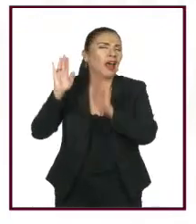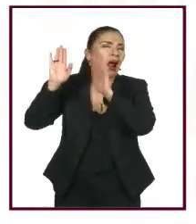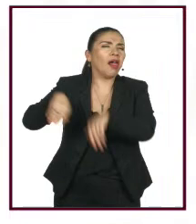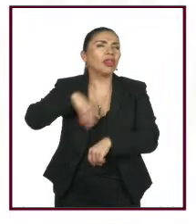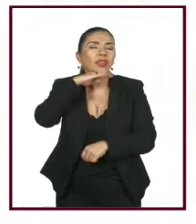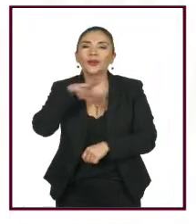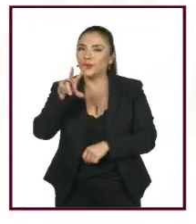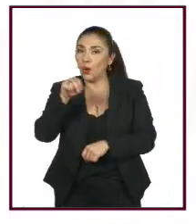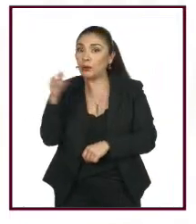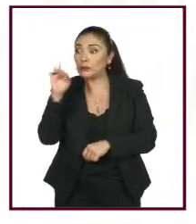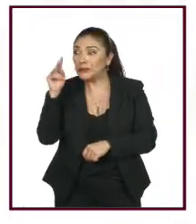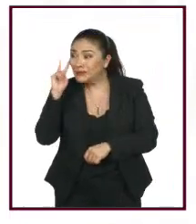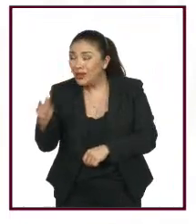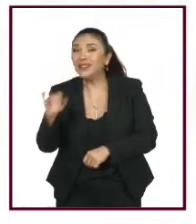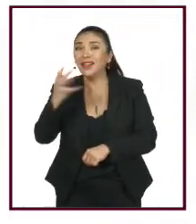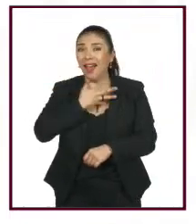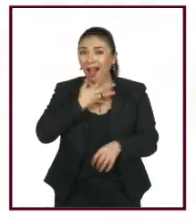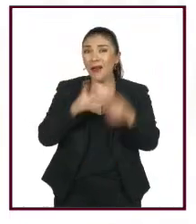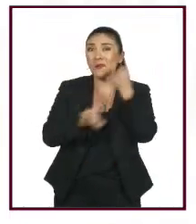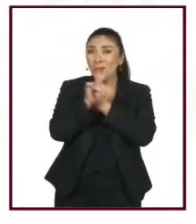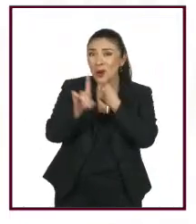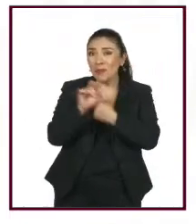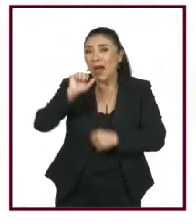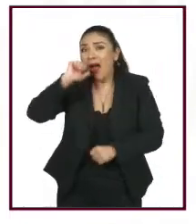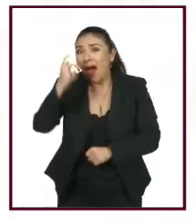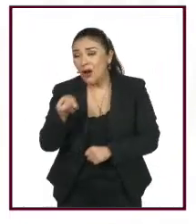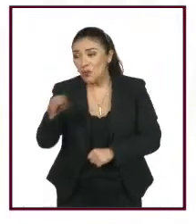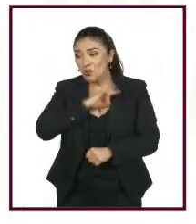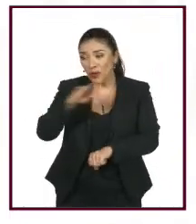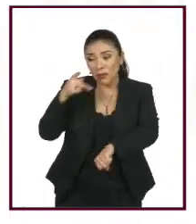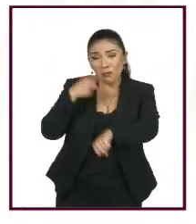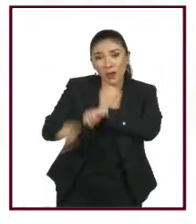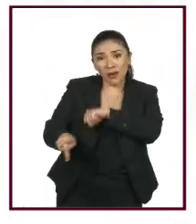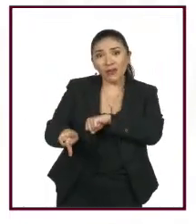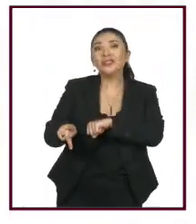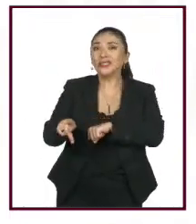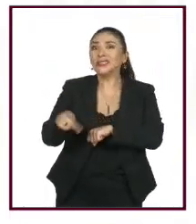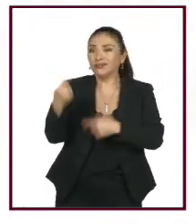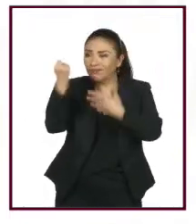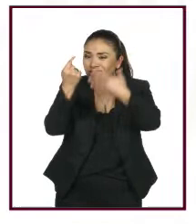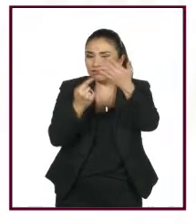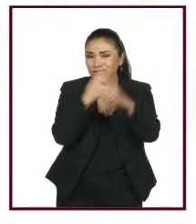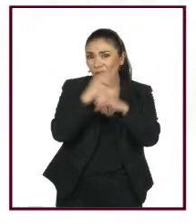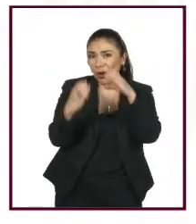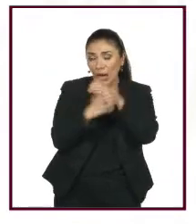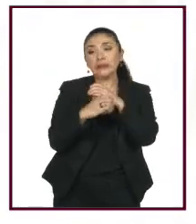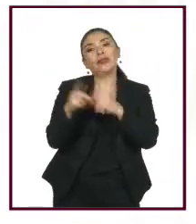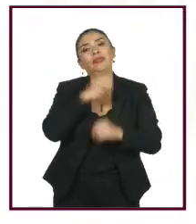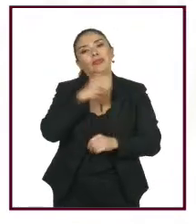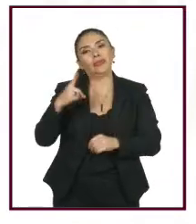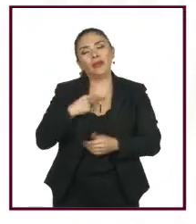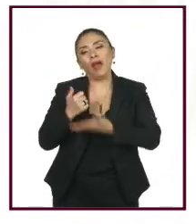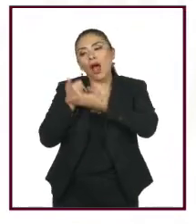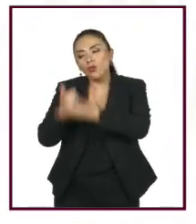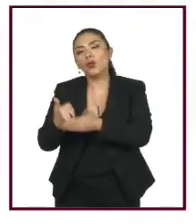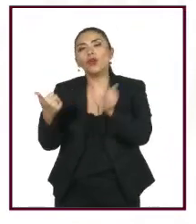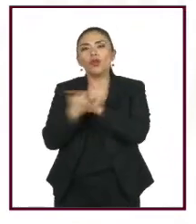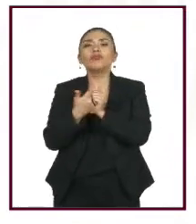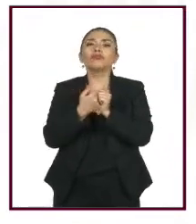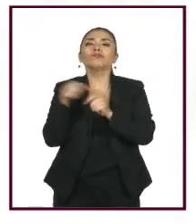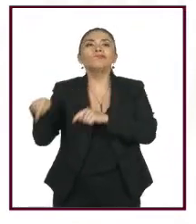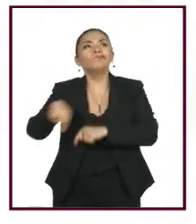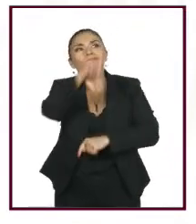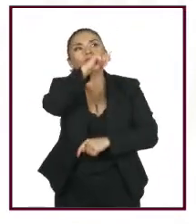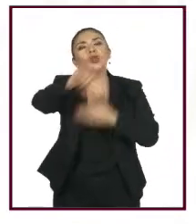en caso de que también identifiquemos algún síntoma de riesgo, que haya varios factores de riesgo, identificar a los diferentes niveles de